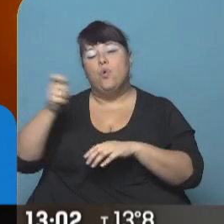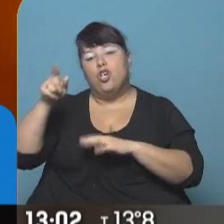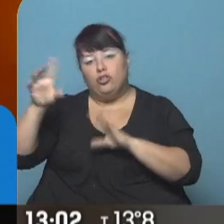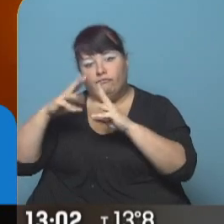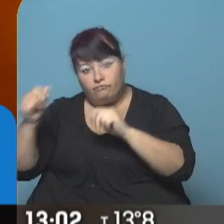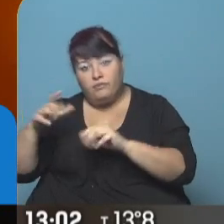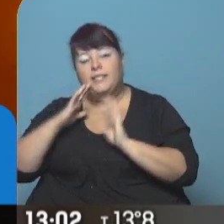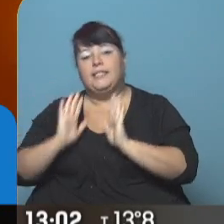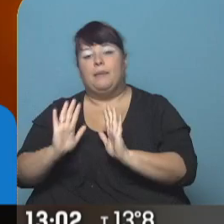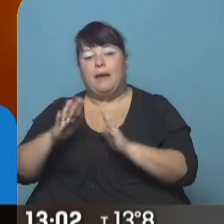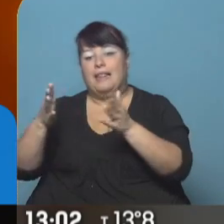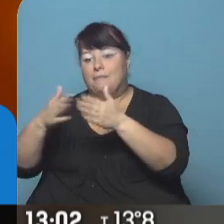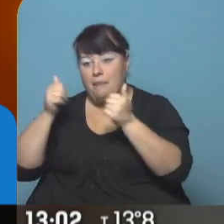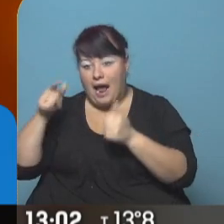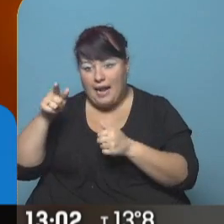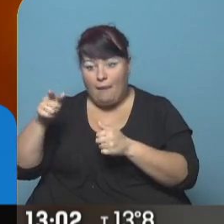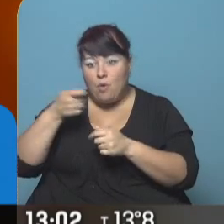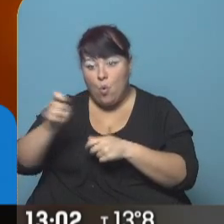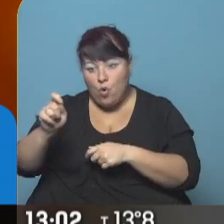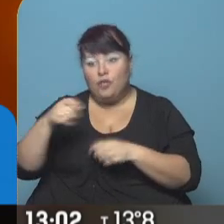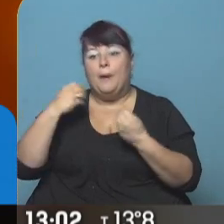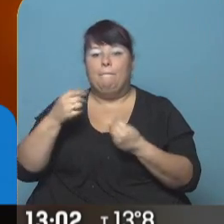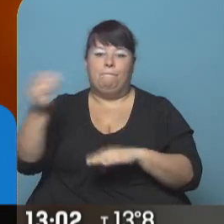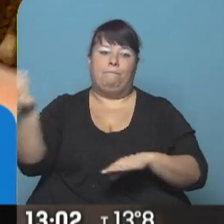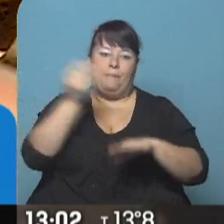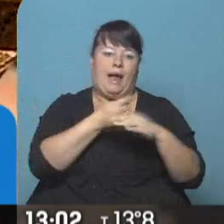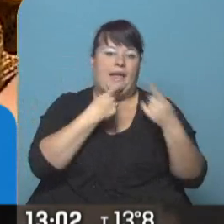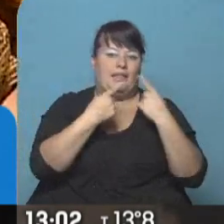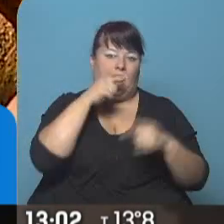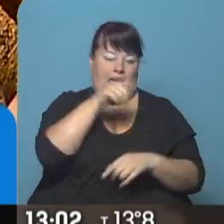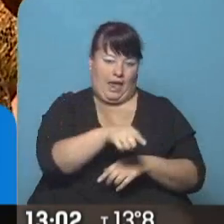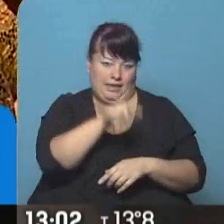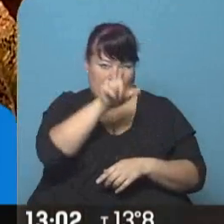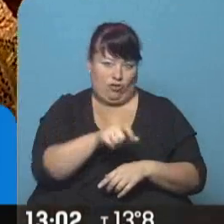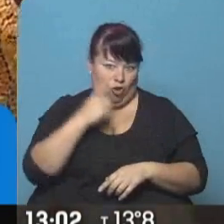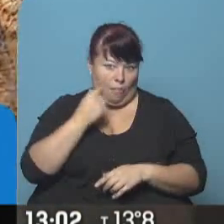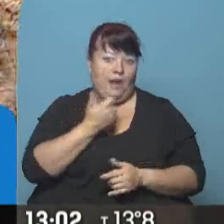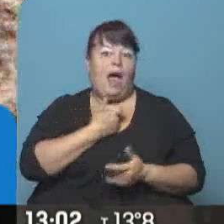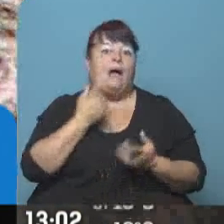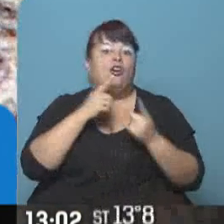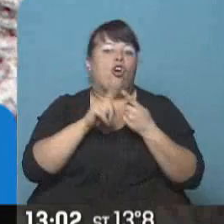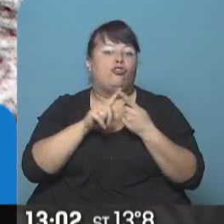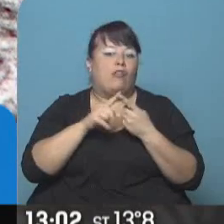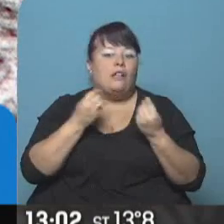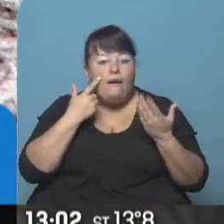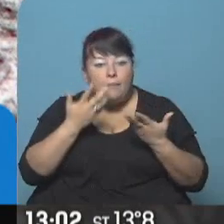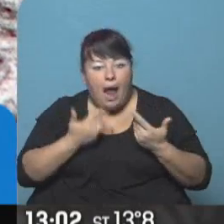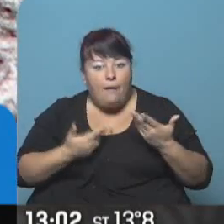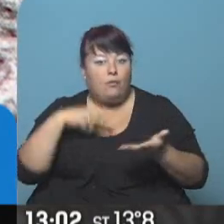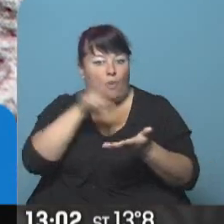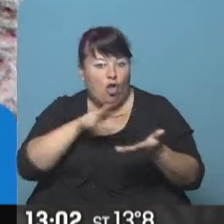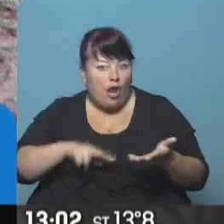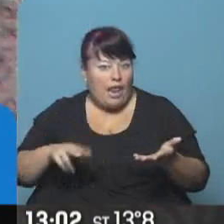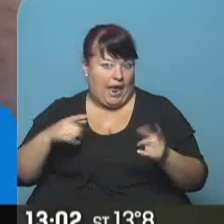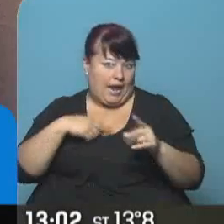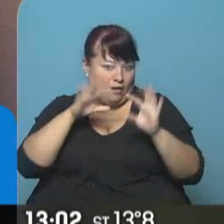y están tratando de agilizar ese juicio a los efectos de que se le pueda tomar la declaración y darme contacto con las actuaciones para que las pueda leer en